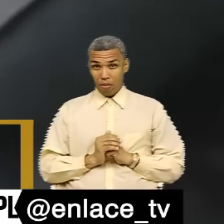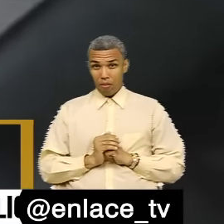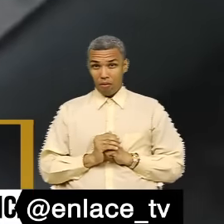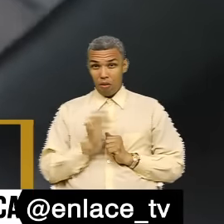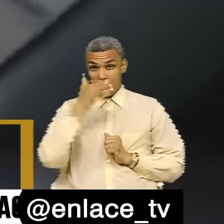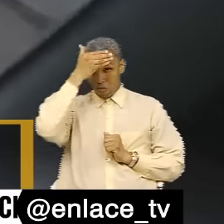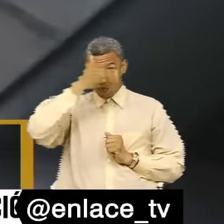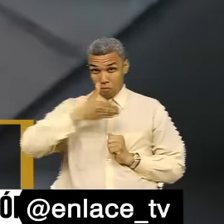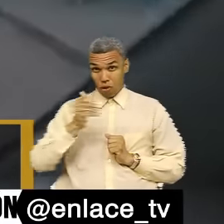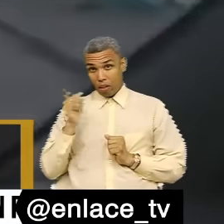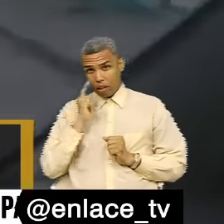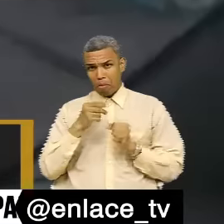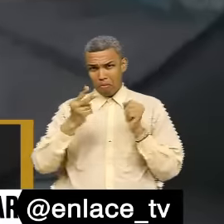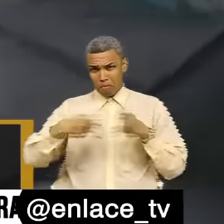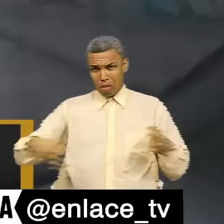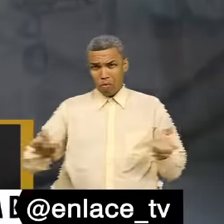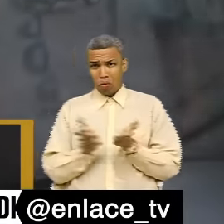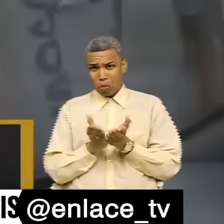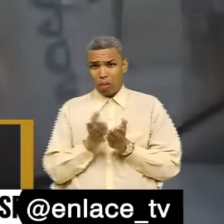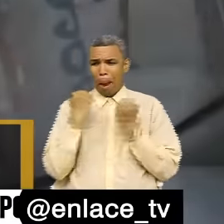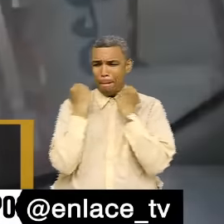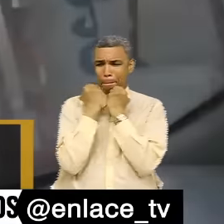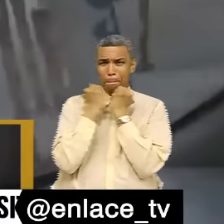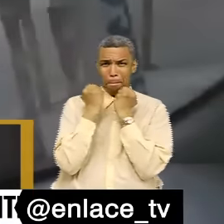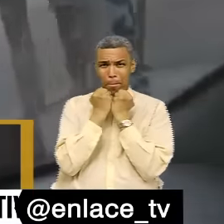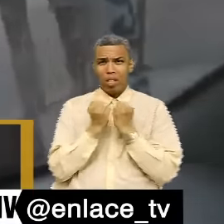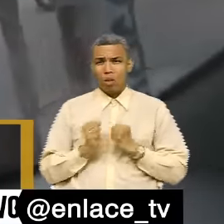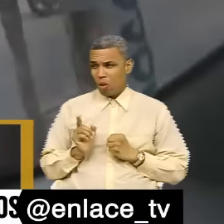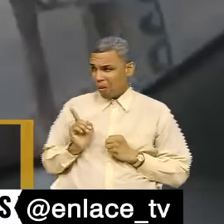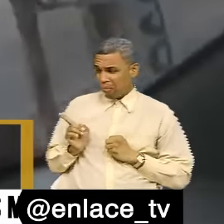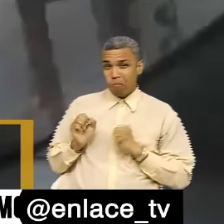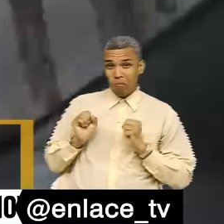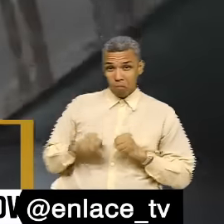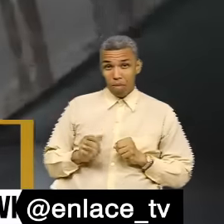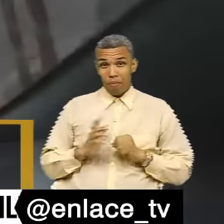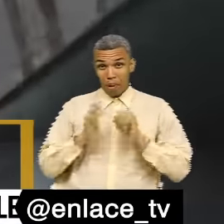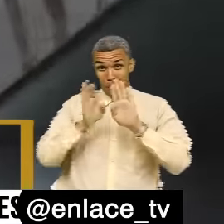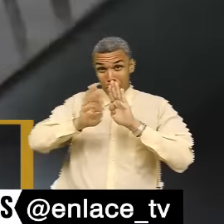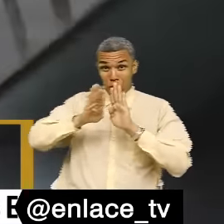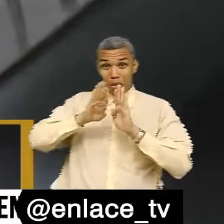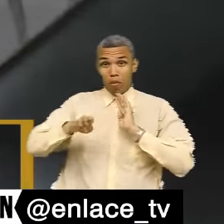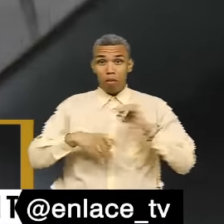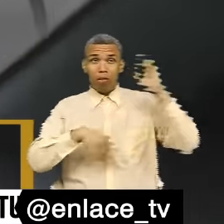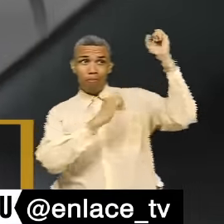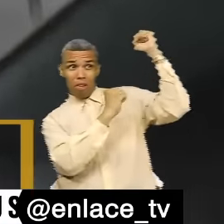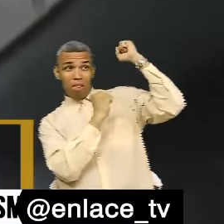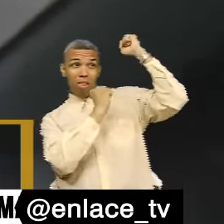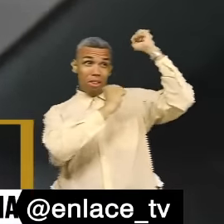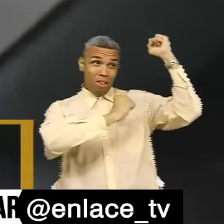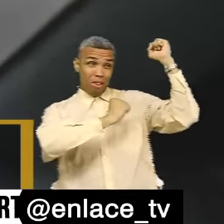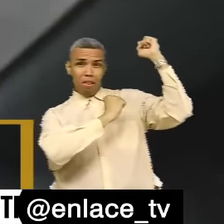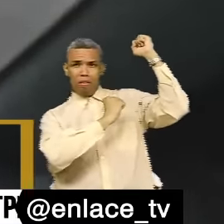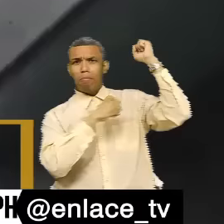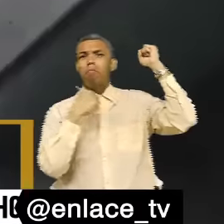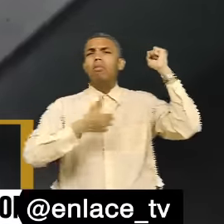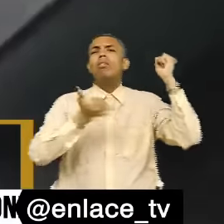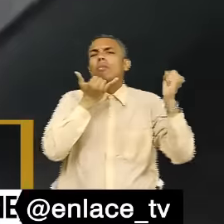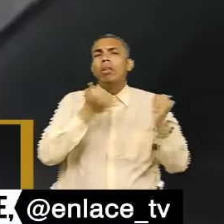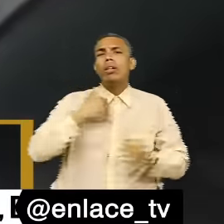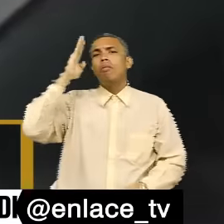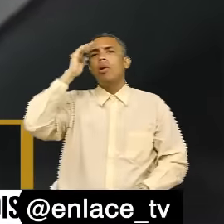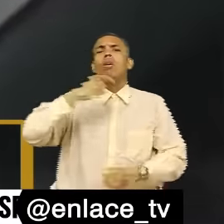días en las horas pico con las diferentes transportadoras. Dice el reportero ciudadano, nos preguntamos dónde está la autoridad de tránsito en Barranca Bermeja. ¿Quién reglamenta los cupos?